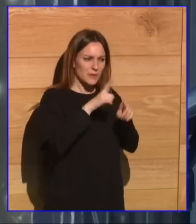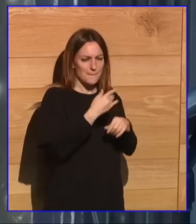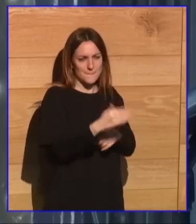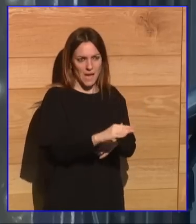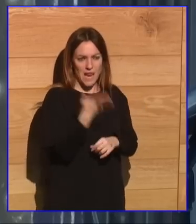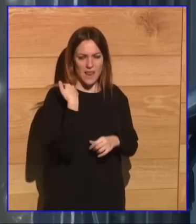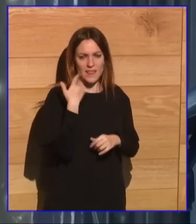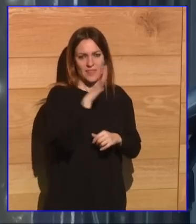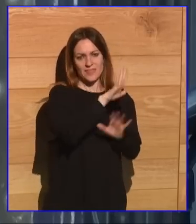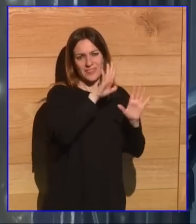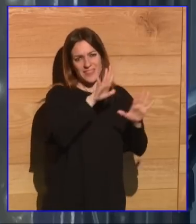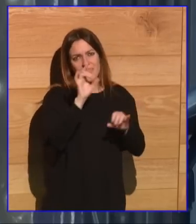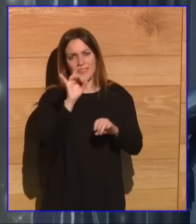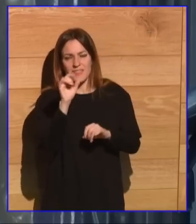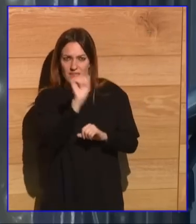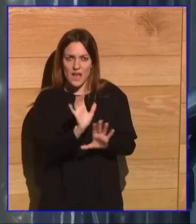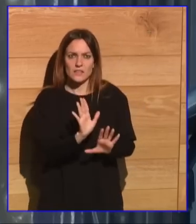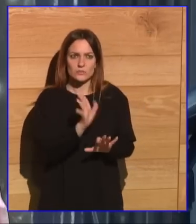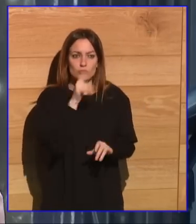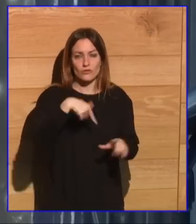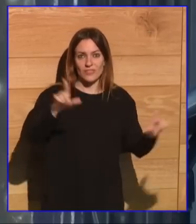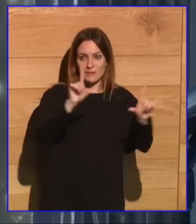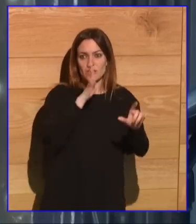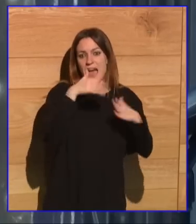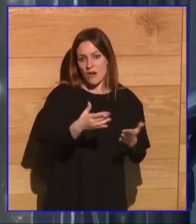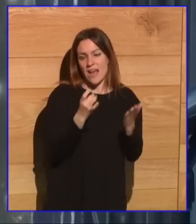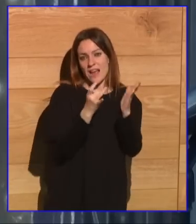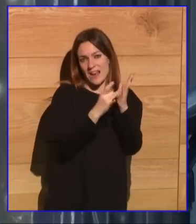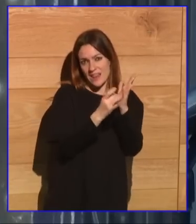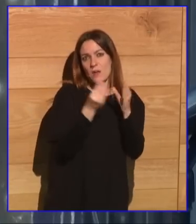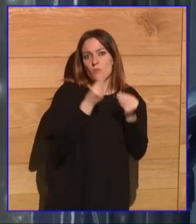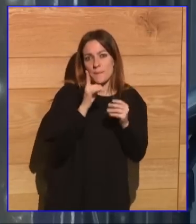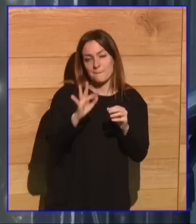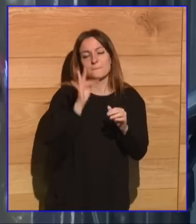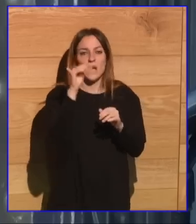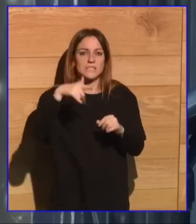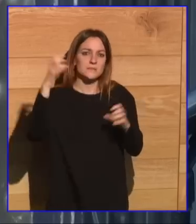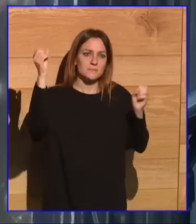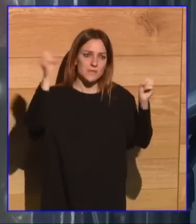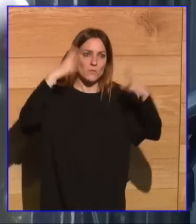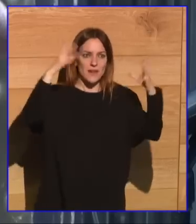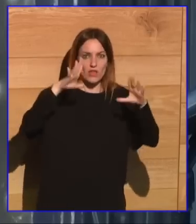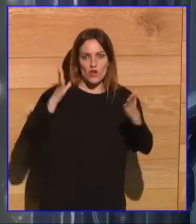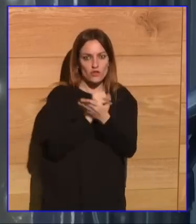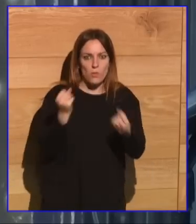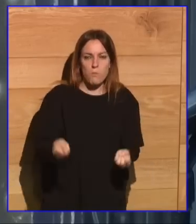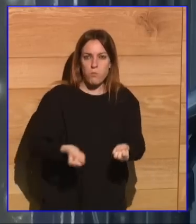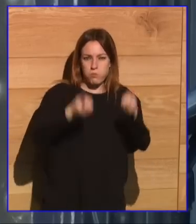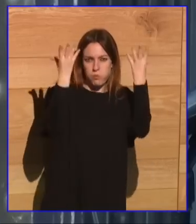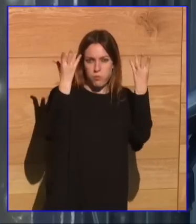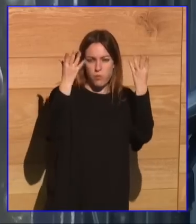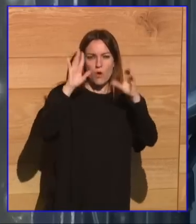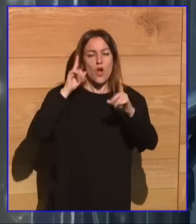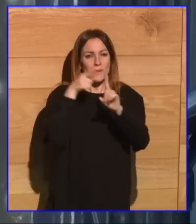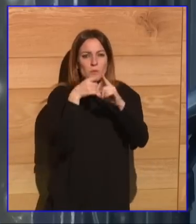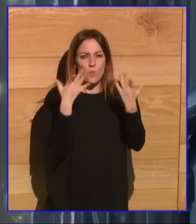años. Porque las televisiones de alta definición y la iluminación deficiente, que es todo para arriba y que se vea todo hasta el último